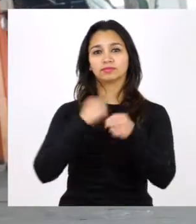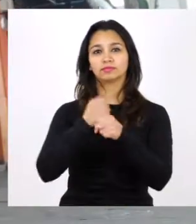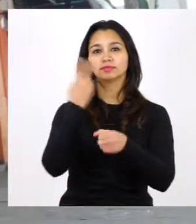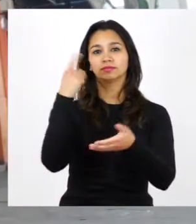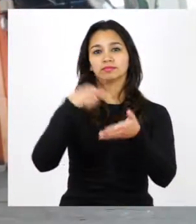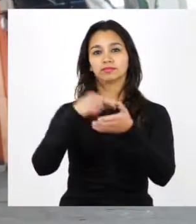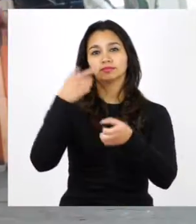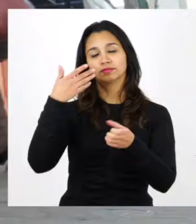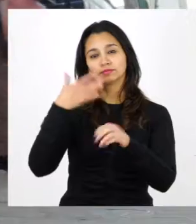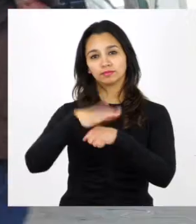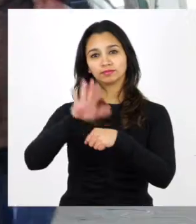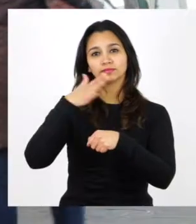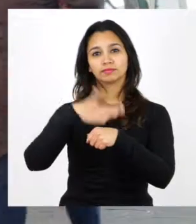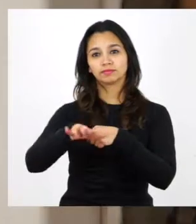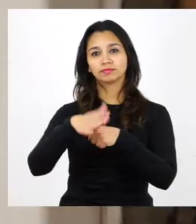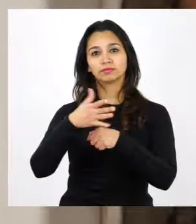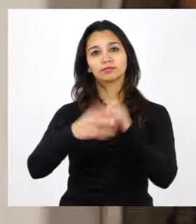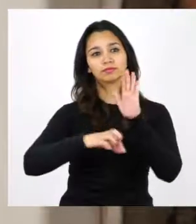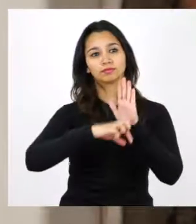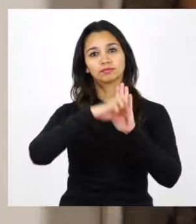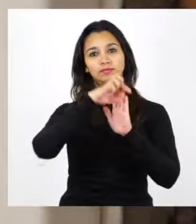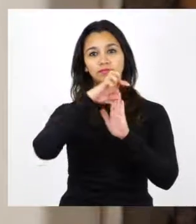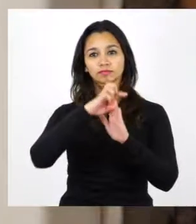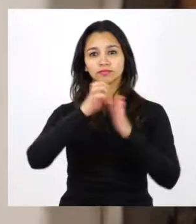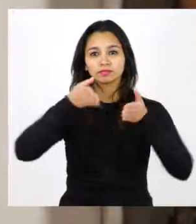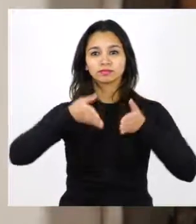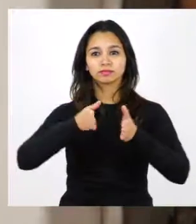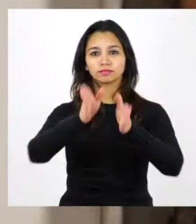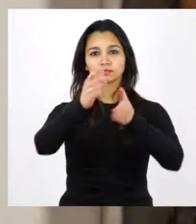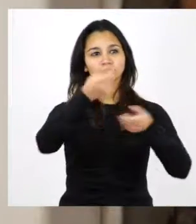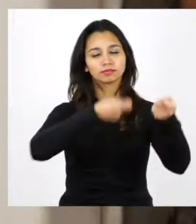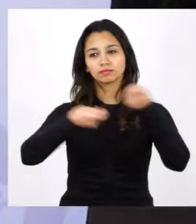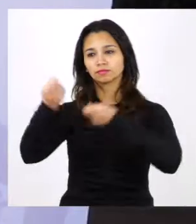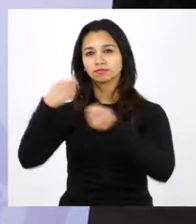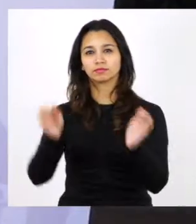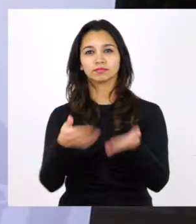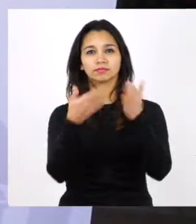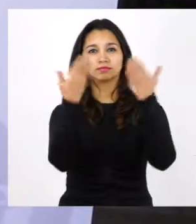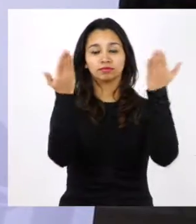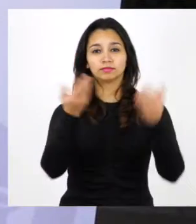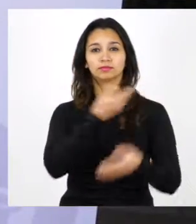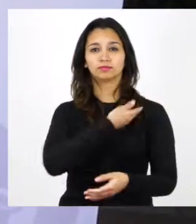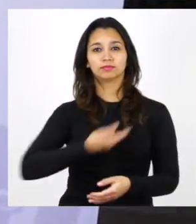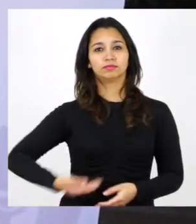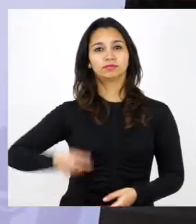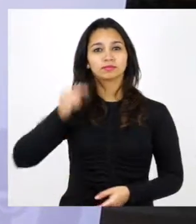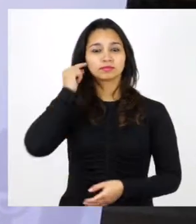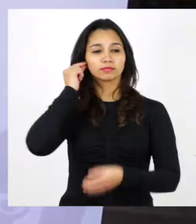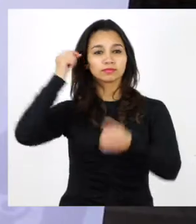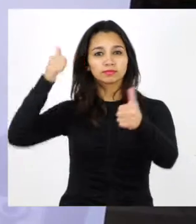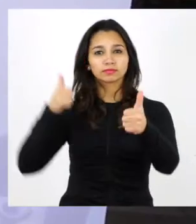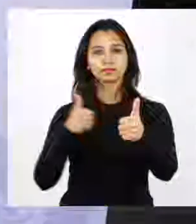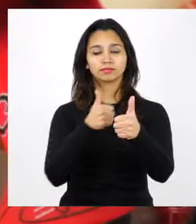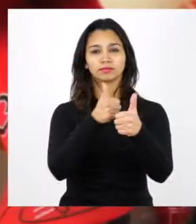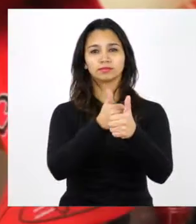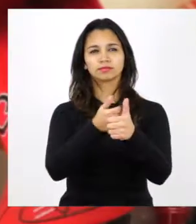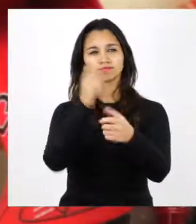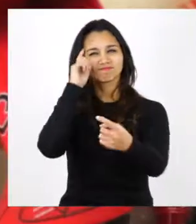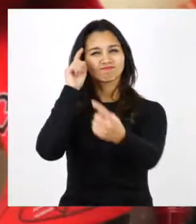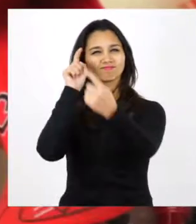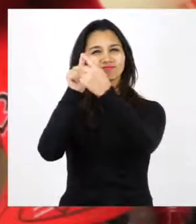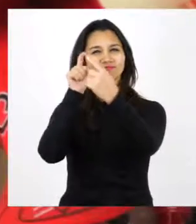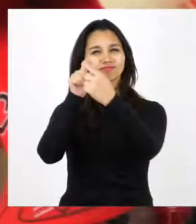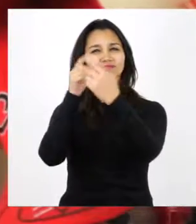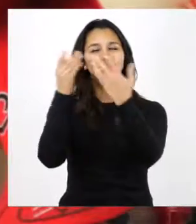Durante el 2015 comienza el funcionamiento del programa Fortalecimiento de Barrios Comerciales, impulsado por la presidenta Michelle Bachelet, con